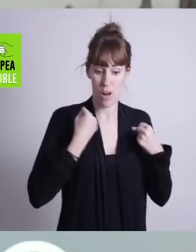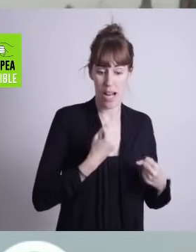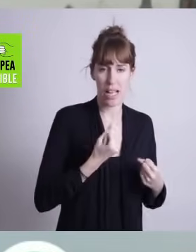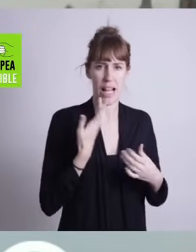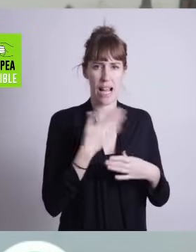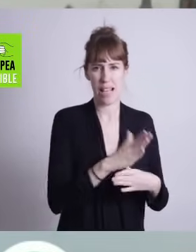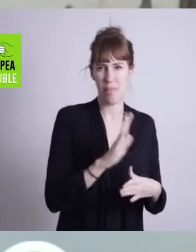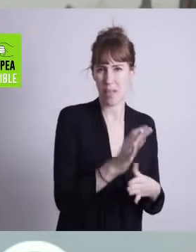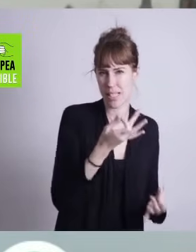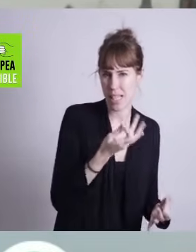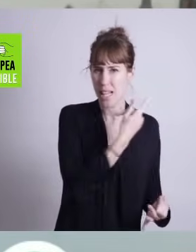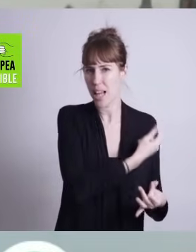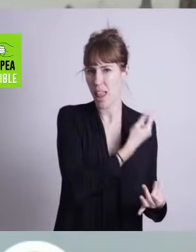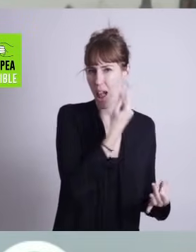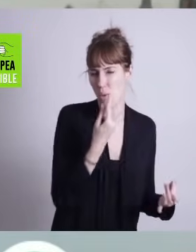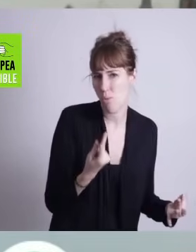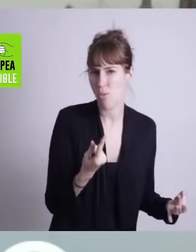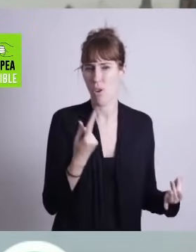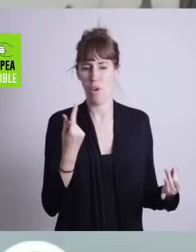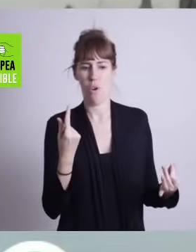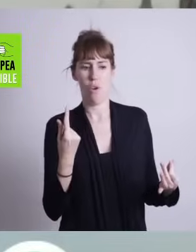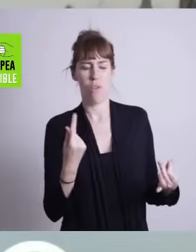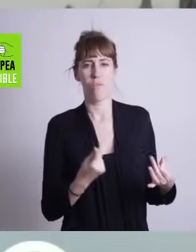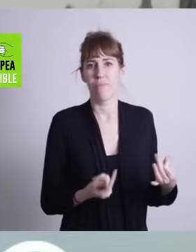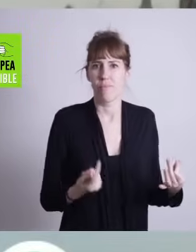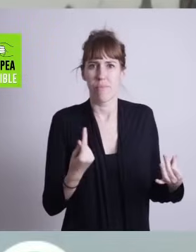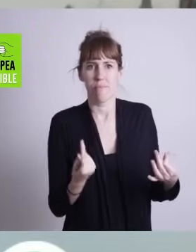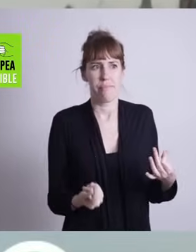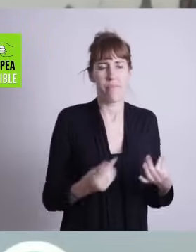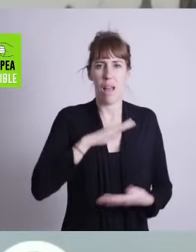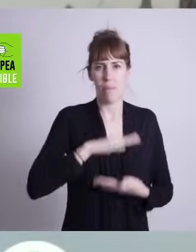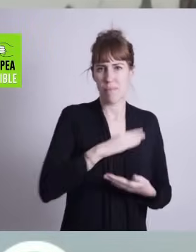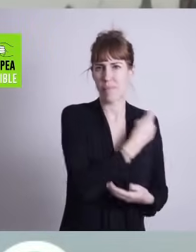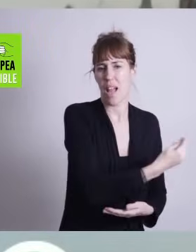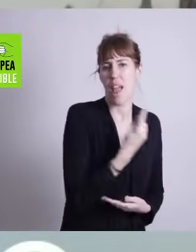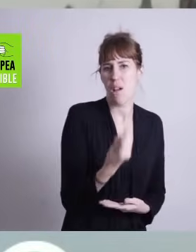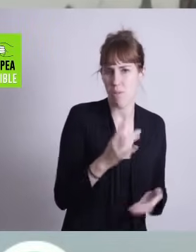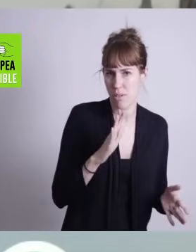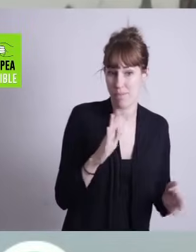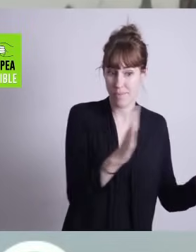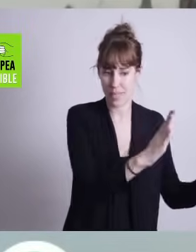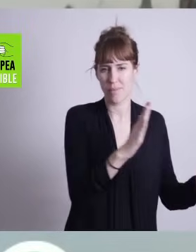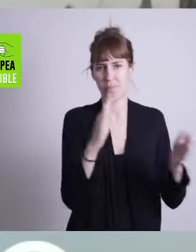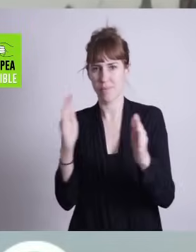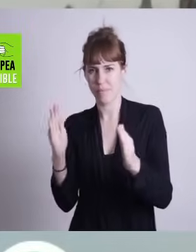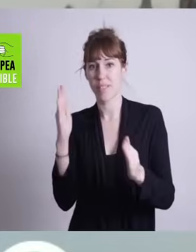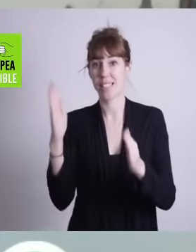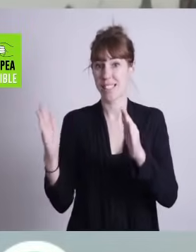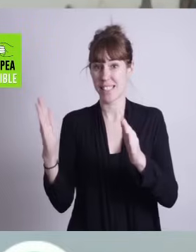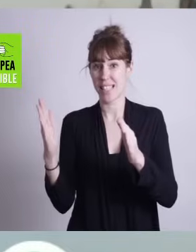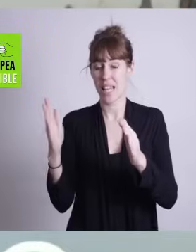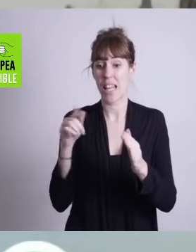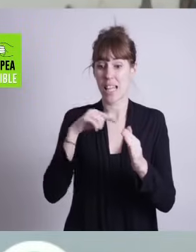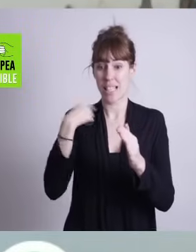lo que representa cada uno, cada una de las funciones que tiene, estas partes que he dicho, y luego integrarlas en